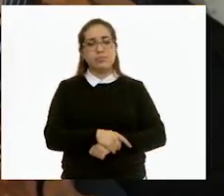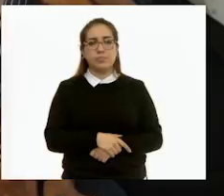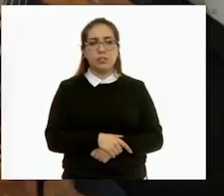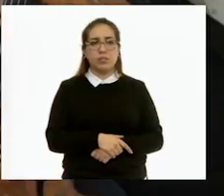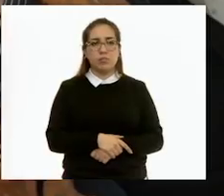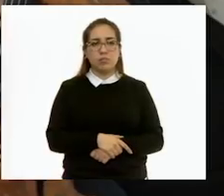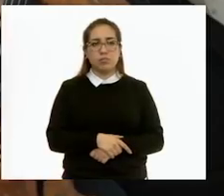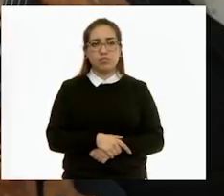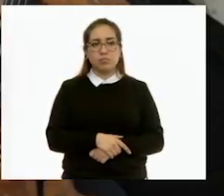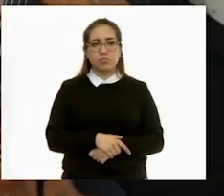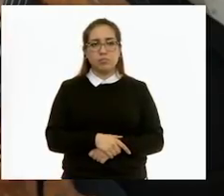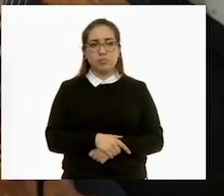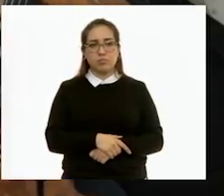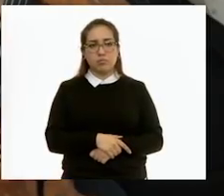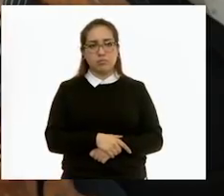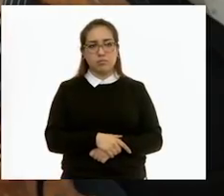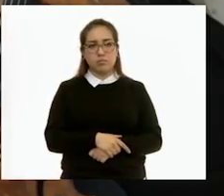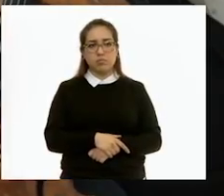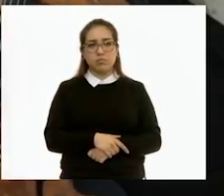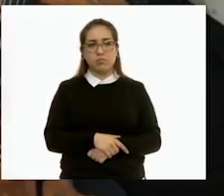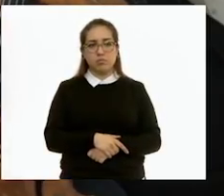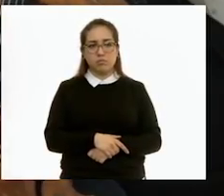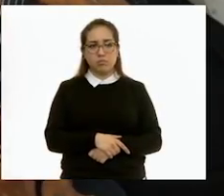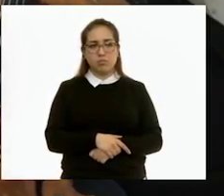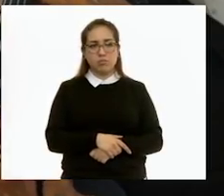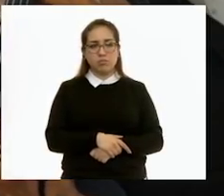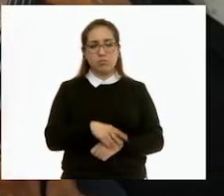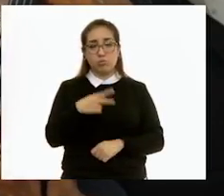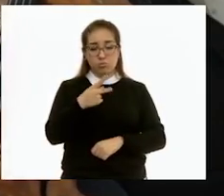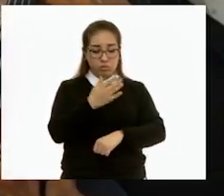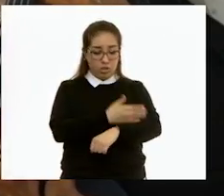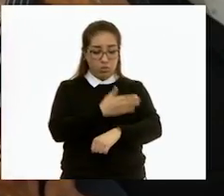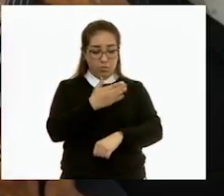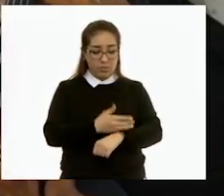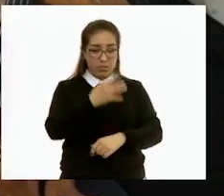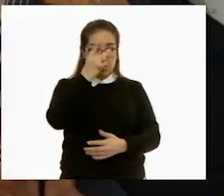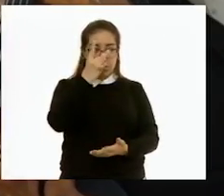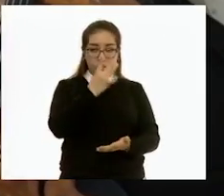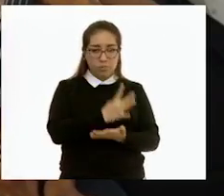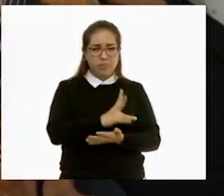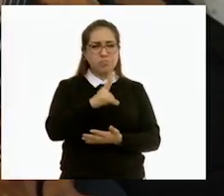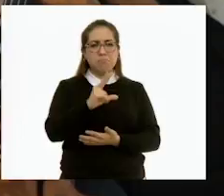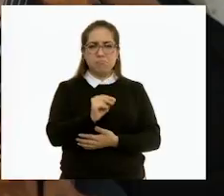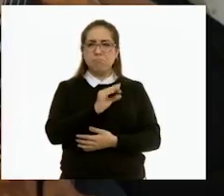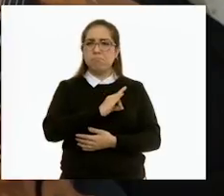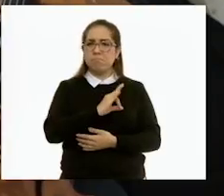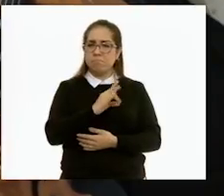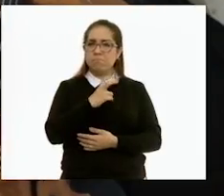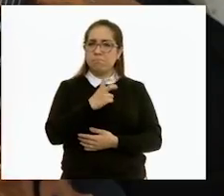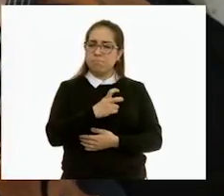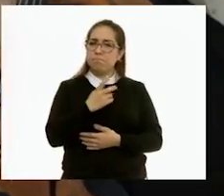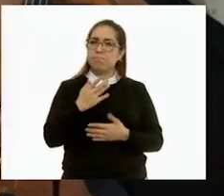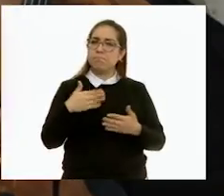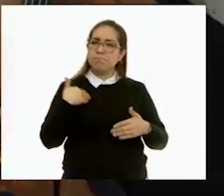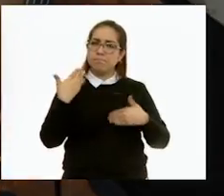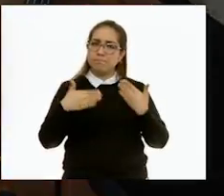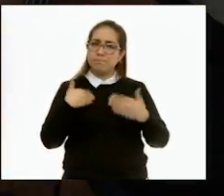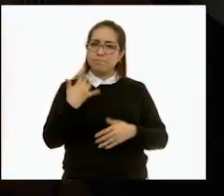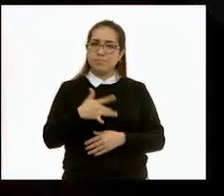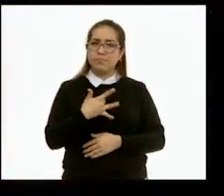y salir de lo que era su papel de acompañamiento o de dobletear la línea del bajo.